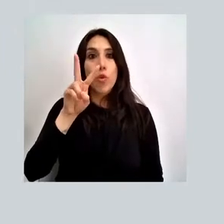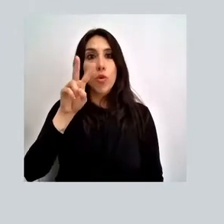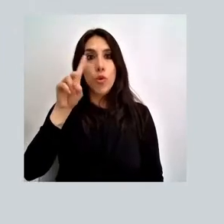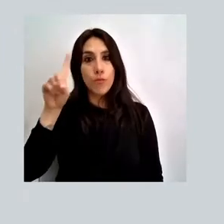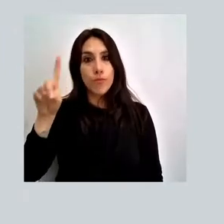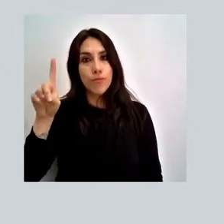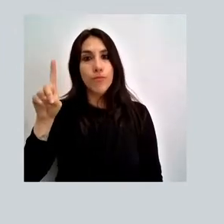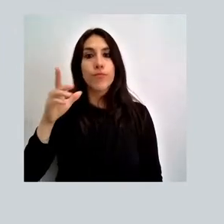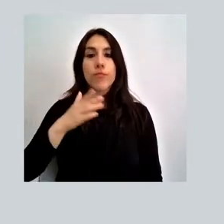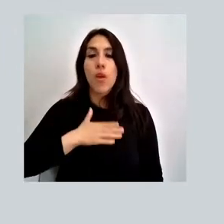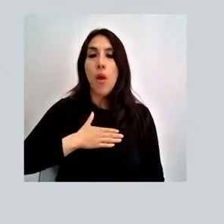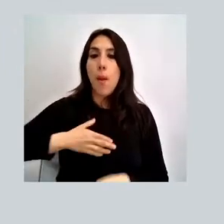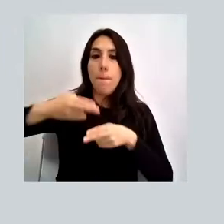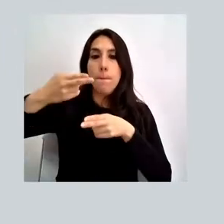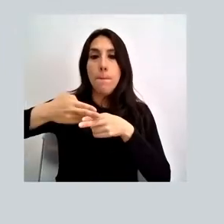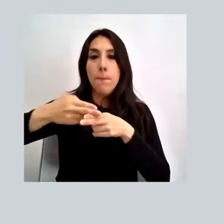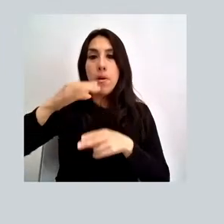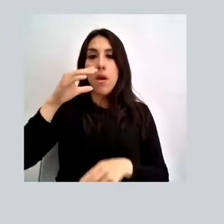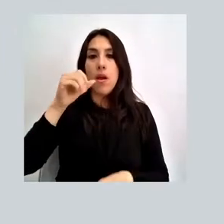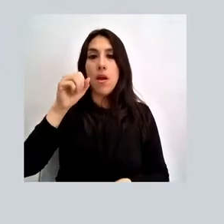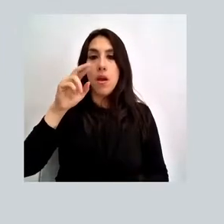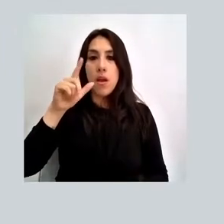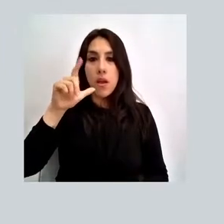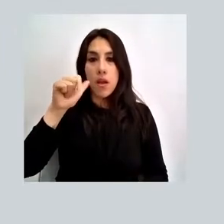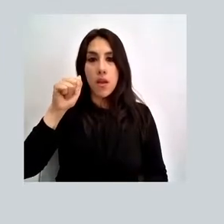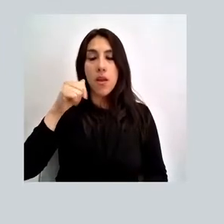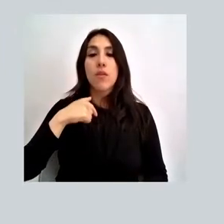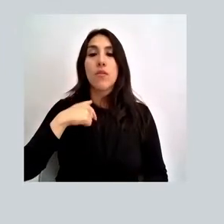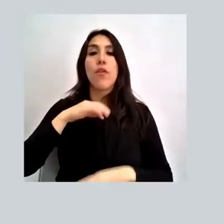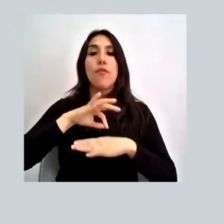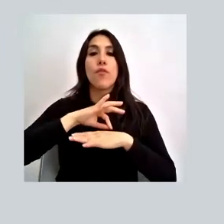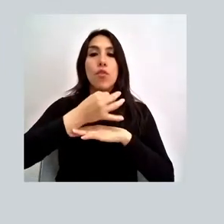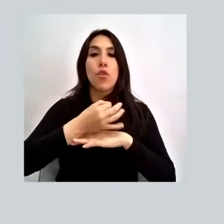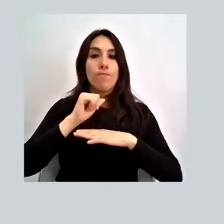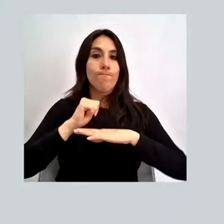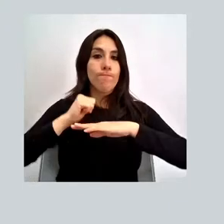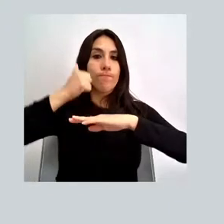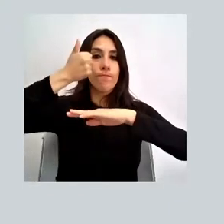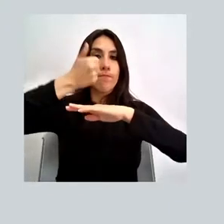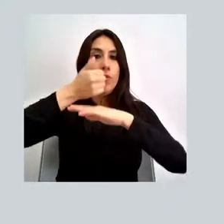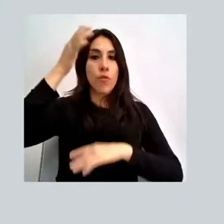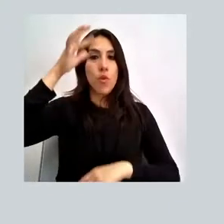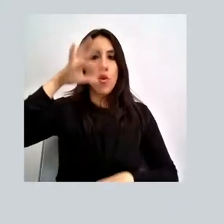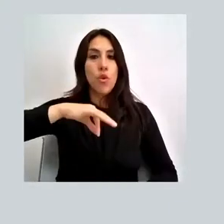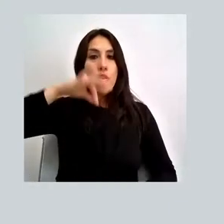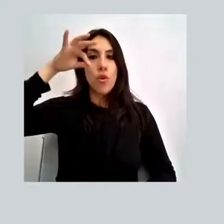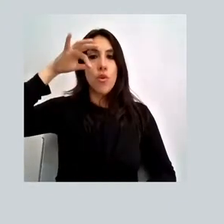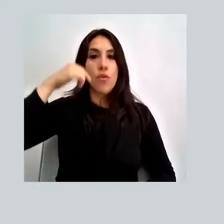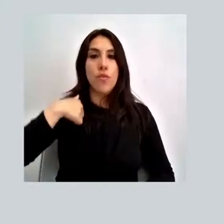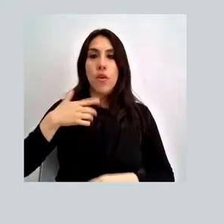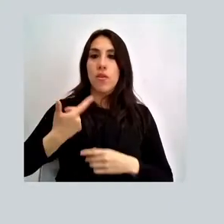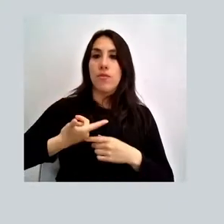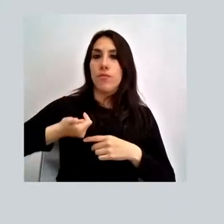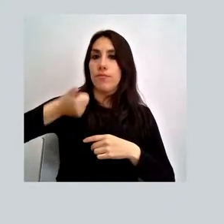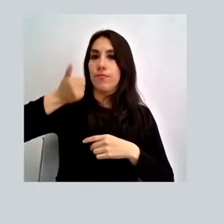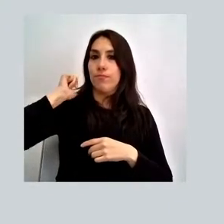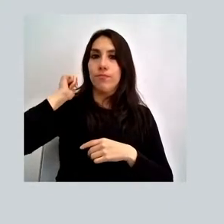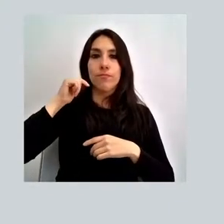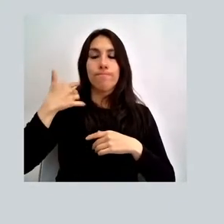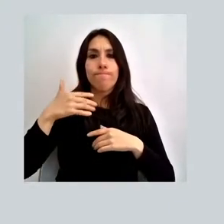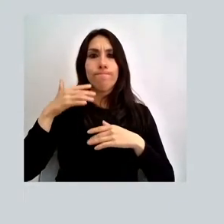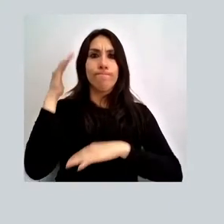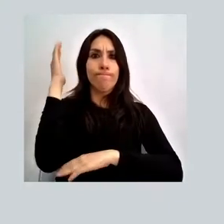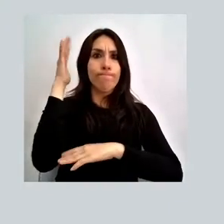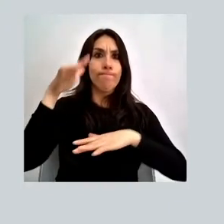ayer y hoy hemos tenido un amplio programa con experiencias de empleo inclusivo y tecnologías de vanguardia para las